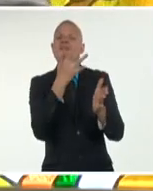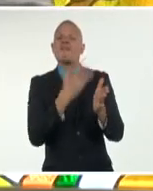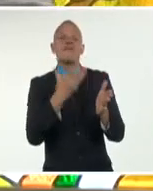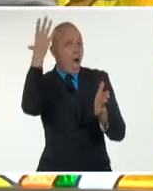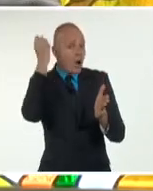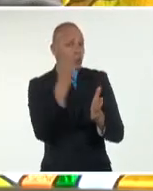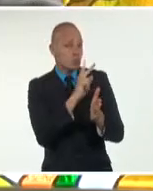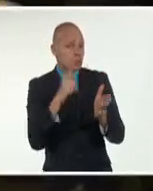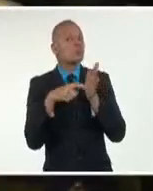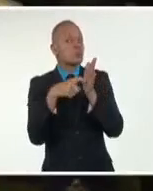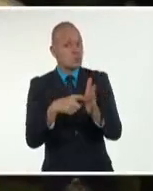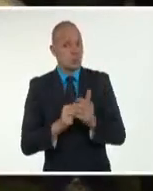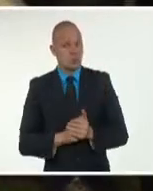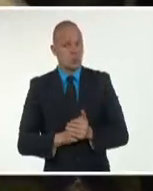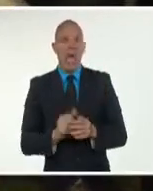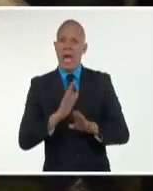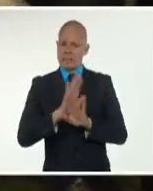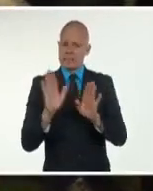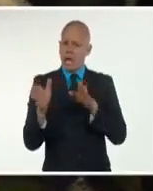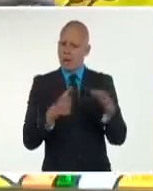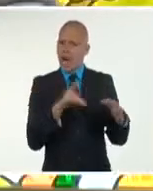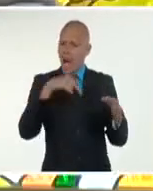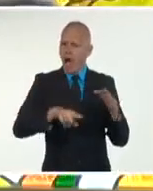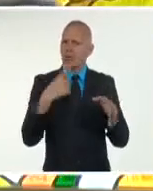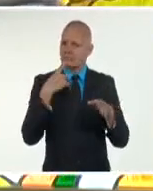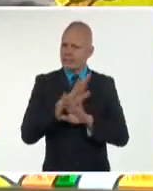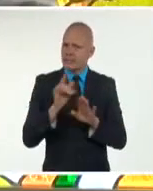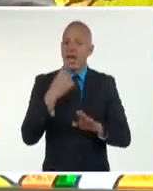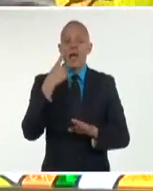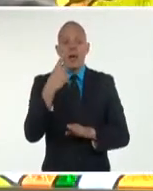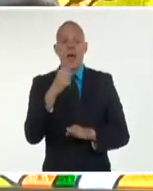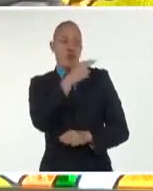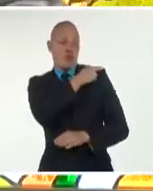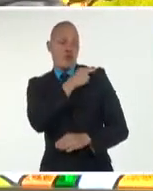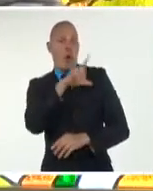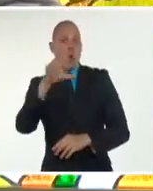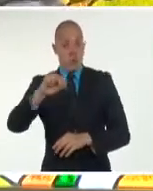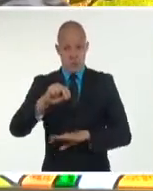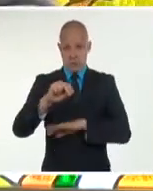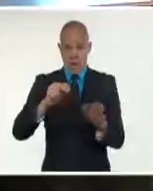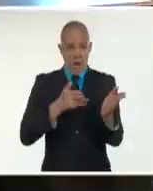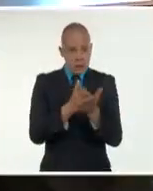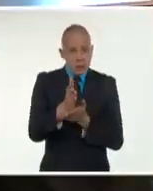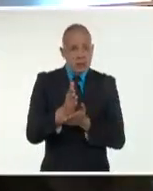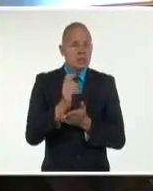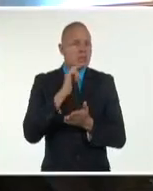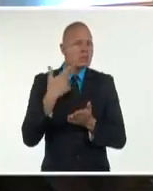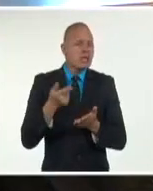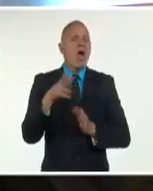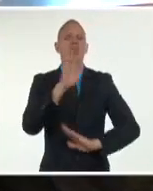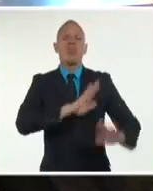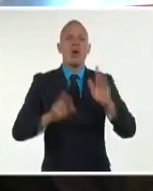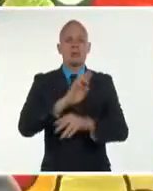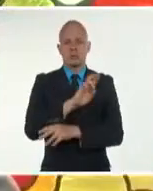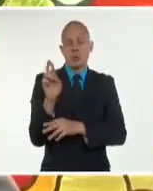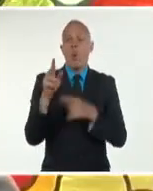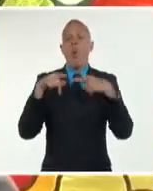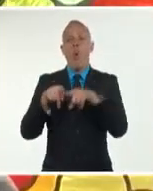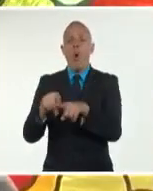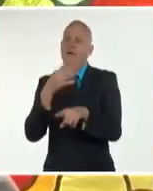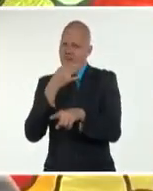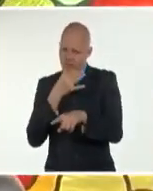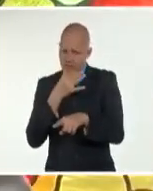que recibieron quienes hoy dirigen el trabajo del partido de participar y aportar al proceso de la revolución junto a la generación histórica. Yo